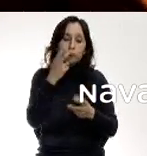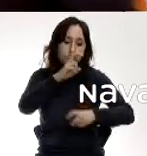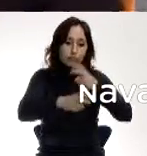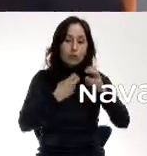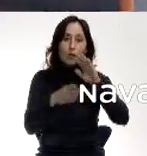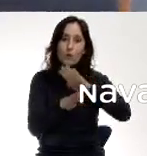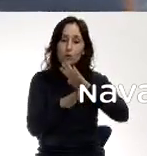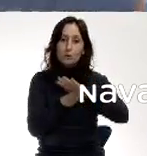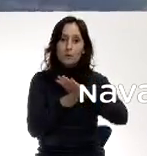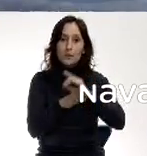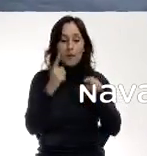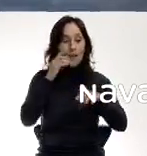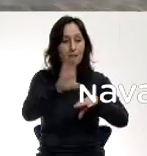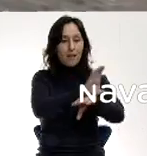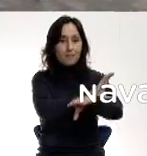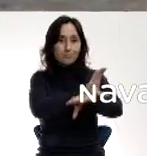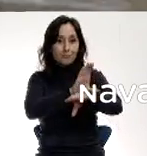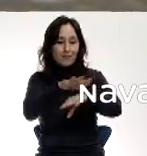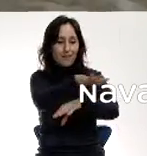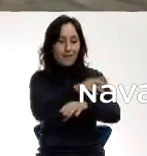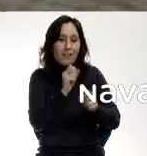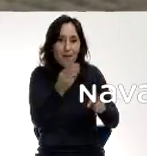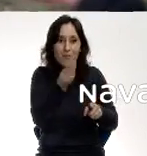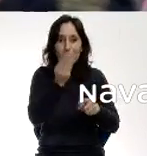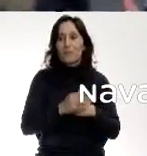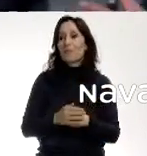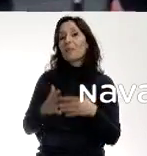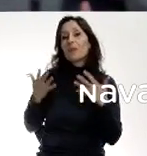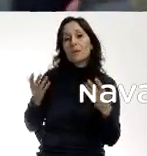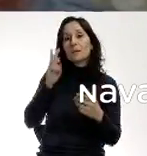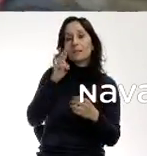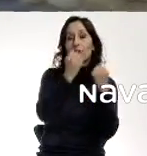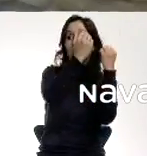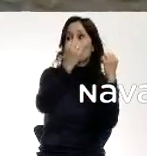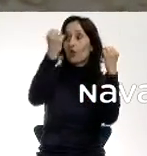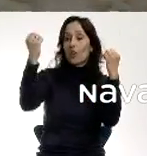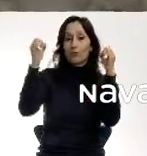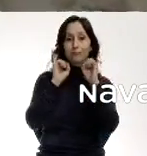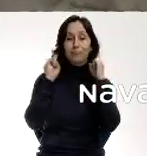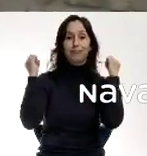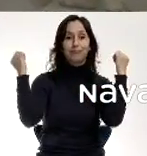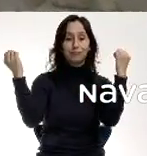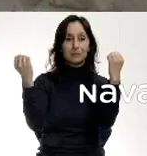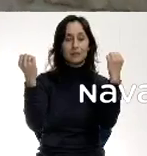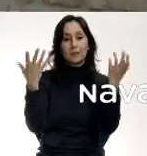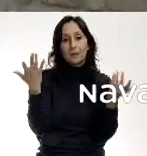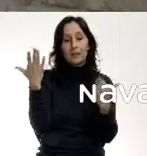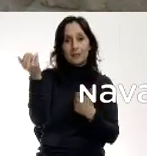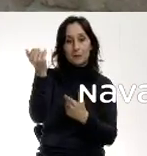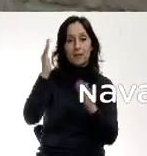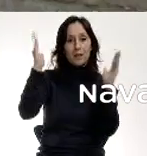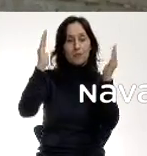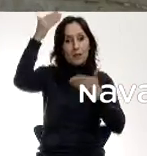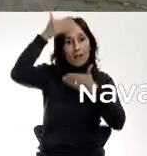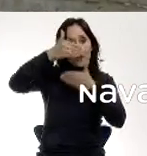mejorar más si cabe nuestro cerco. Bueno, pues rodeados de estos torreones nos despedimos ya de este paseo por la historia en la Edad